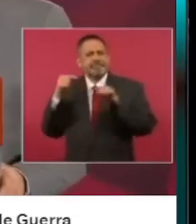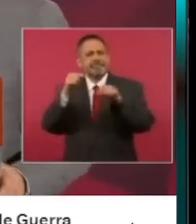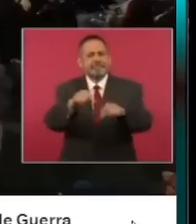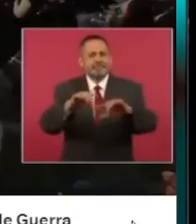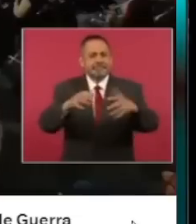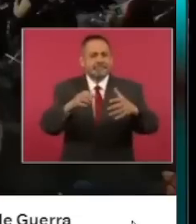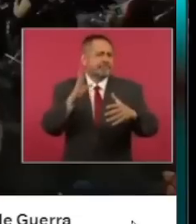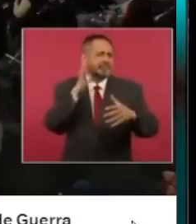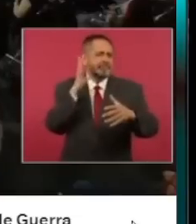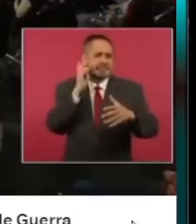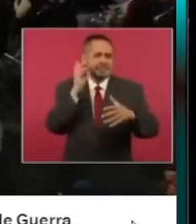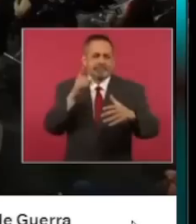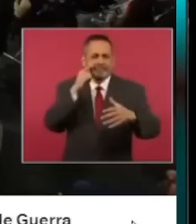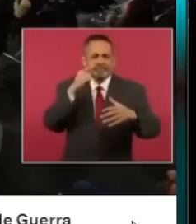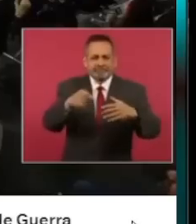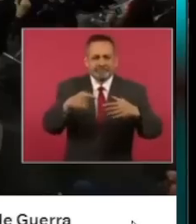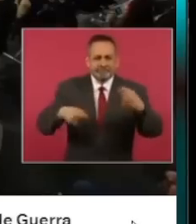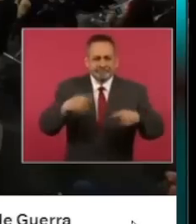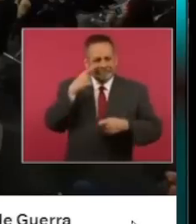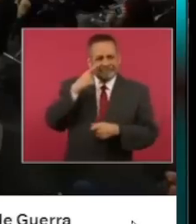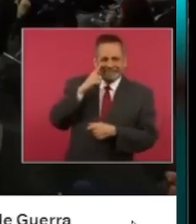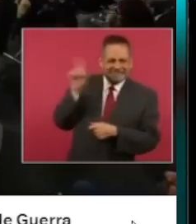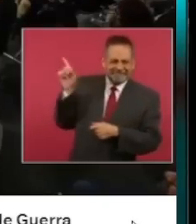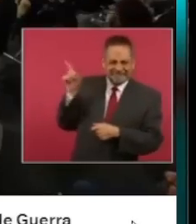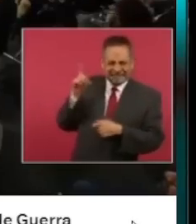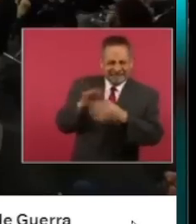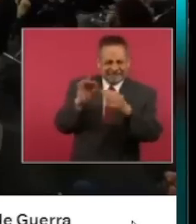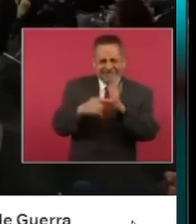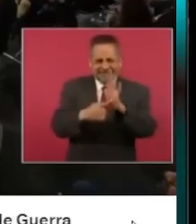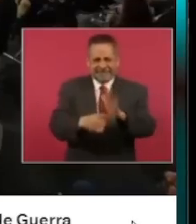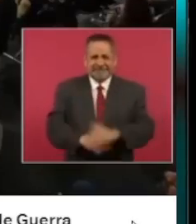a la Cámara de Diputados. Miren lo que puso.